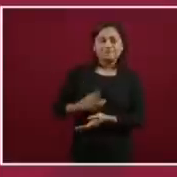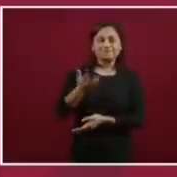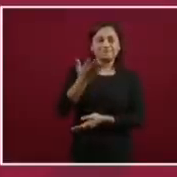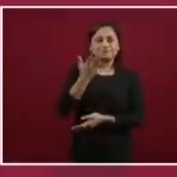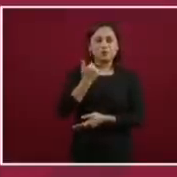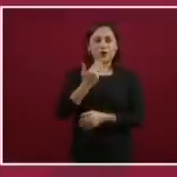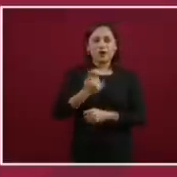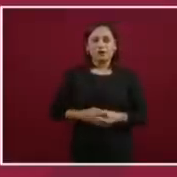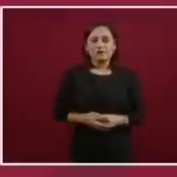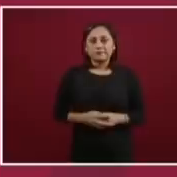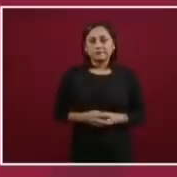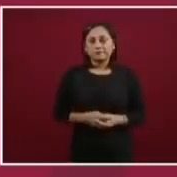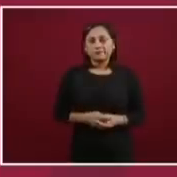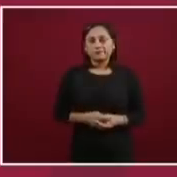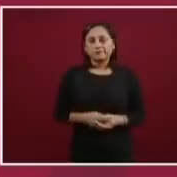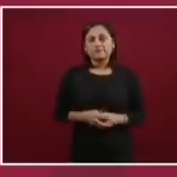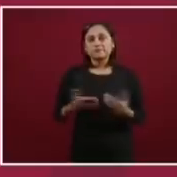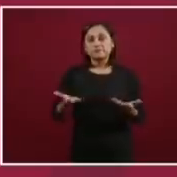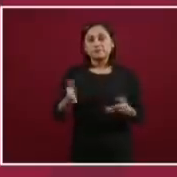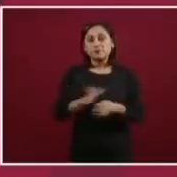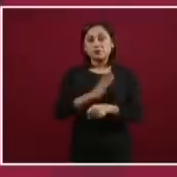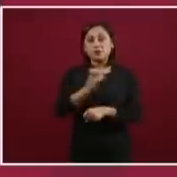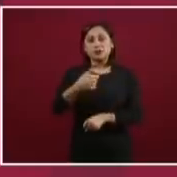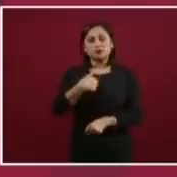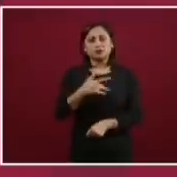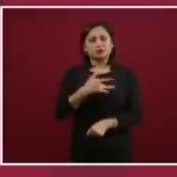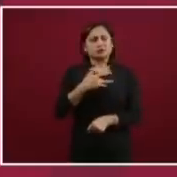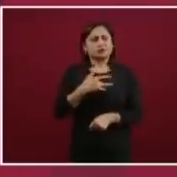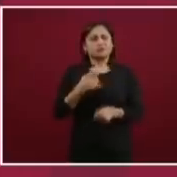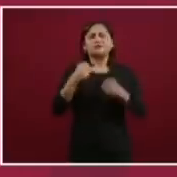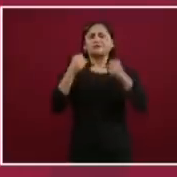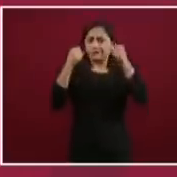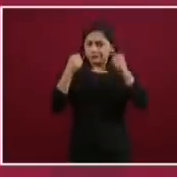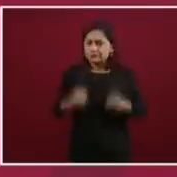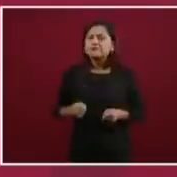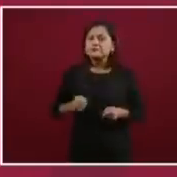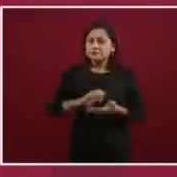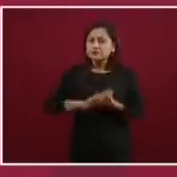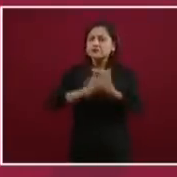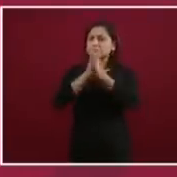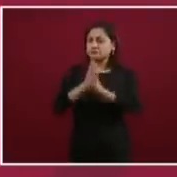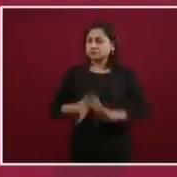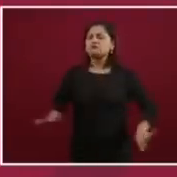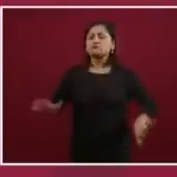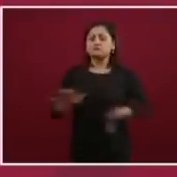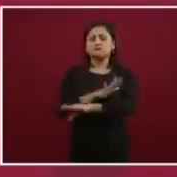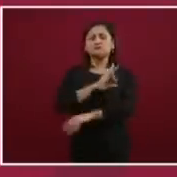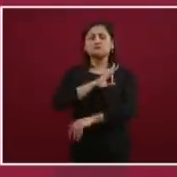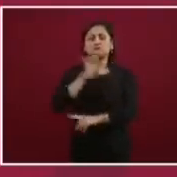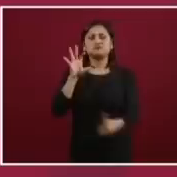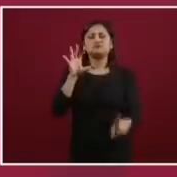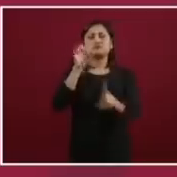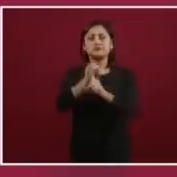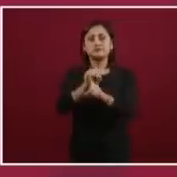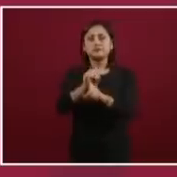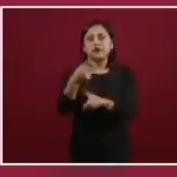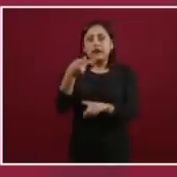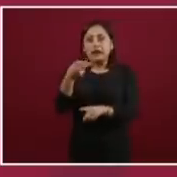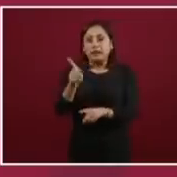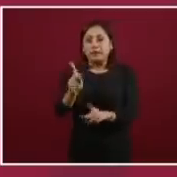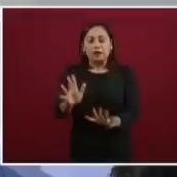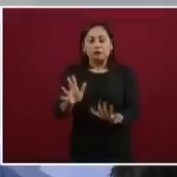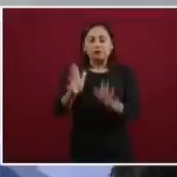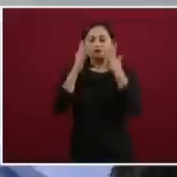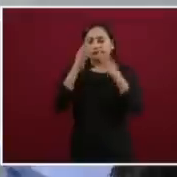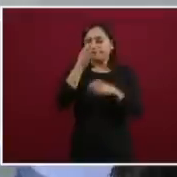por eso tengo confianza de que vamos a poder así lleva tiempo sí